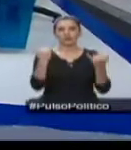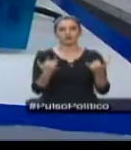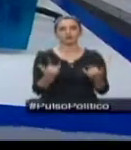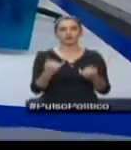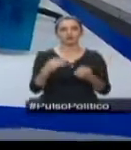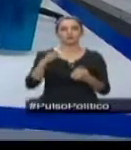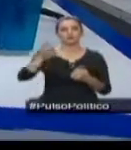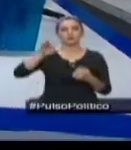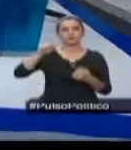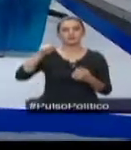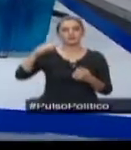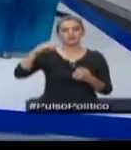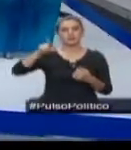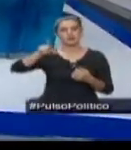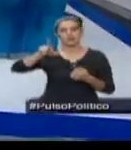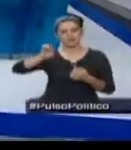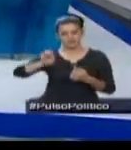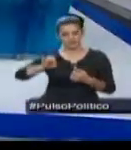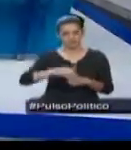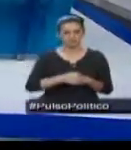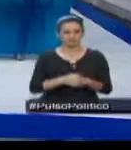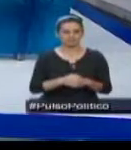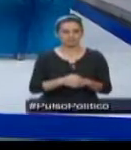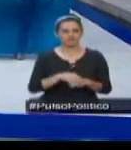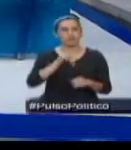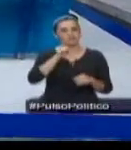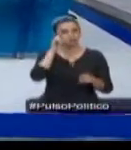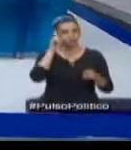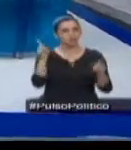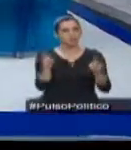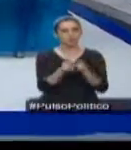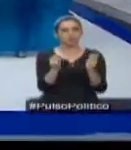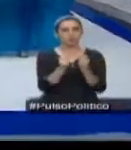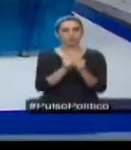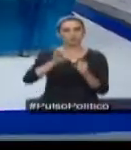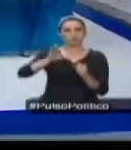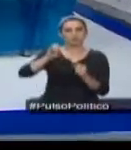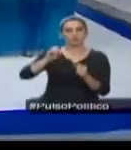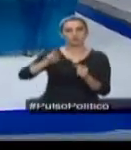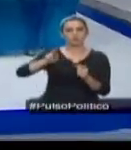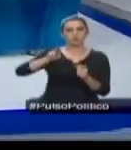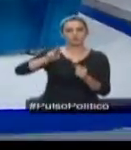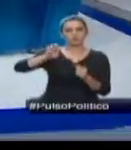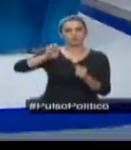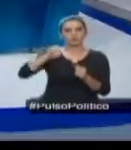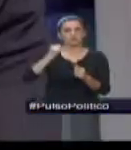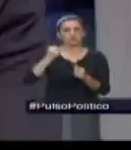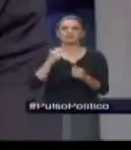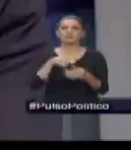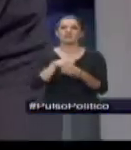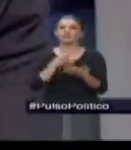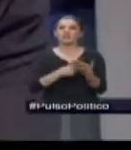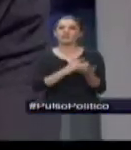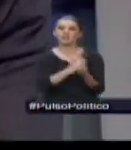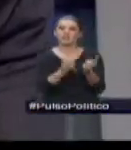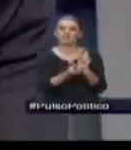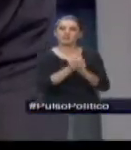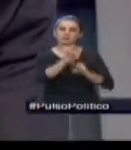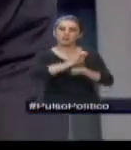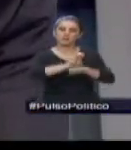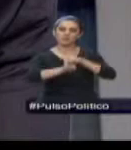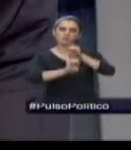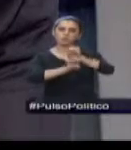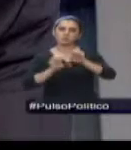tacle moisés tacle si coincide con su coideario no fernando torres- en que estaría modificando la estructura del